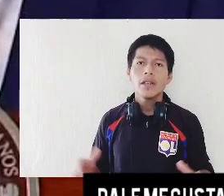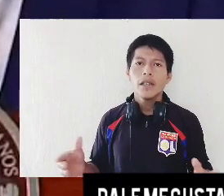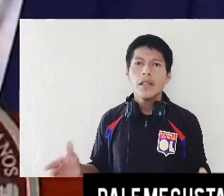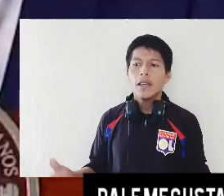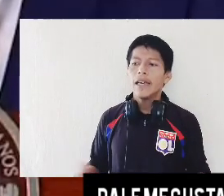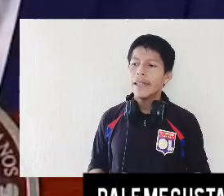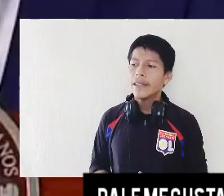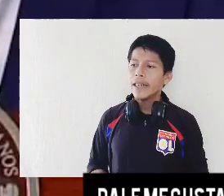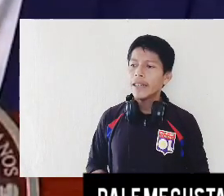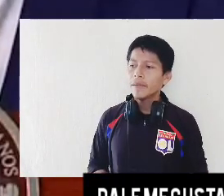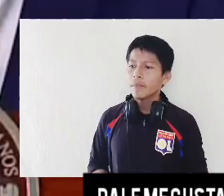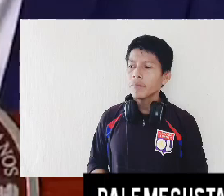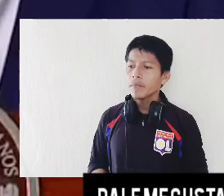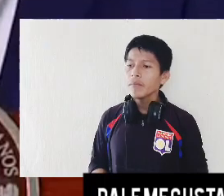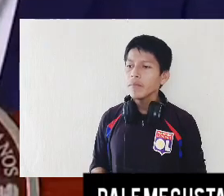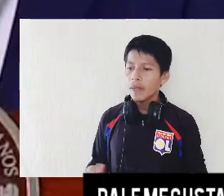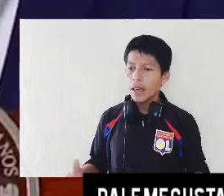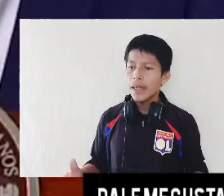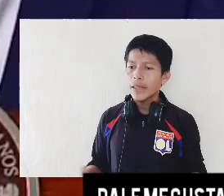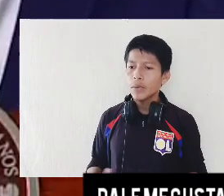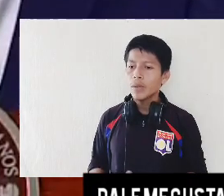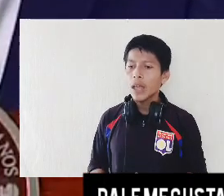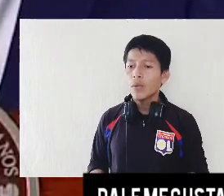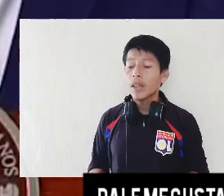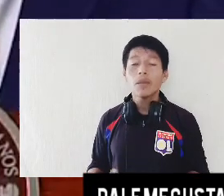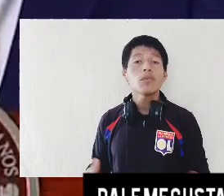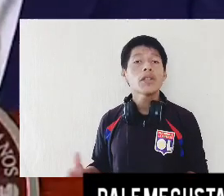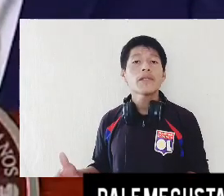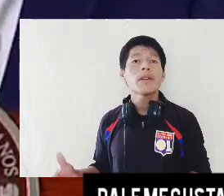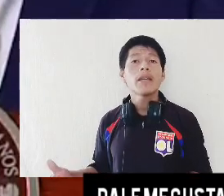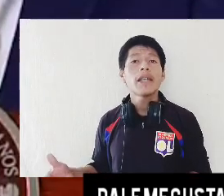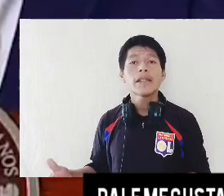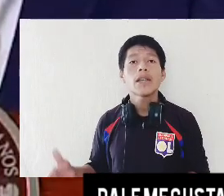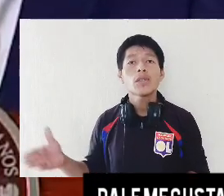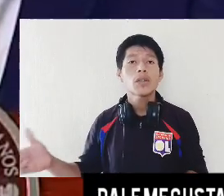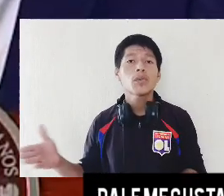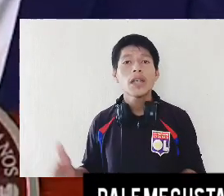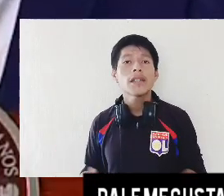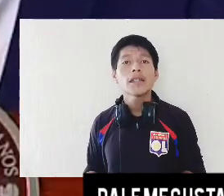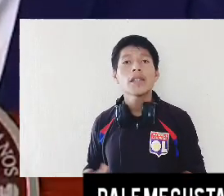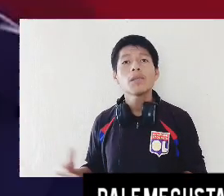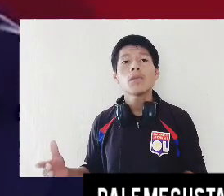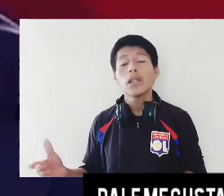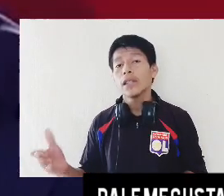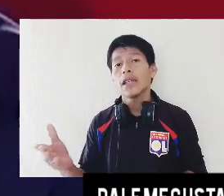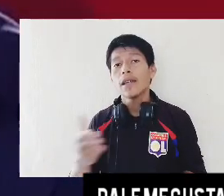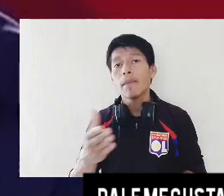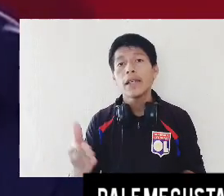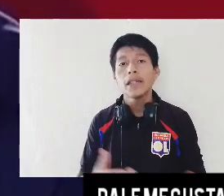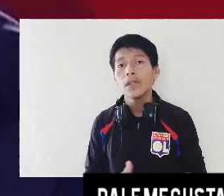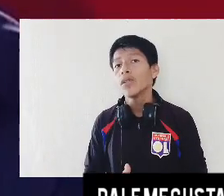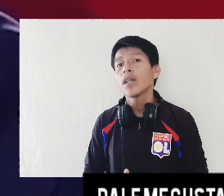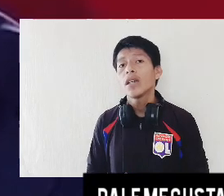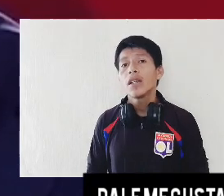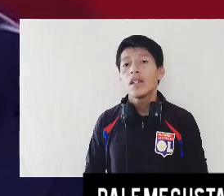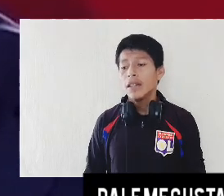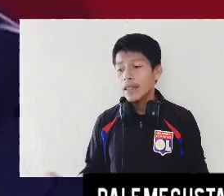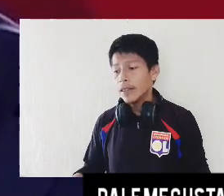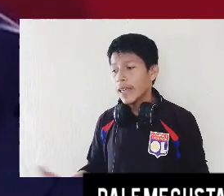Obrador entregue el resultado que muchas familias de los estudiantes